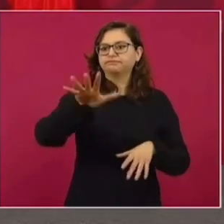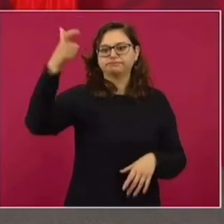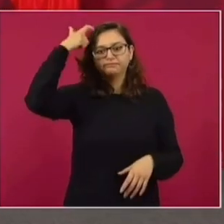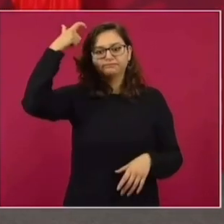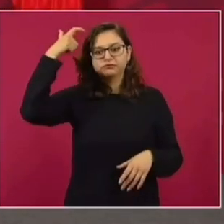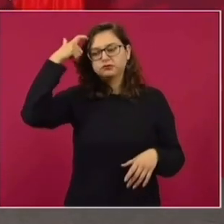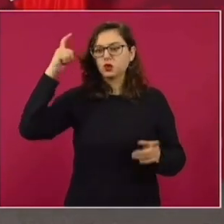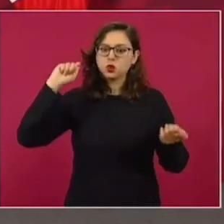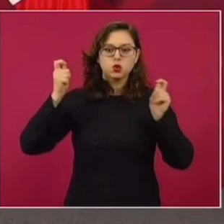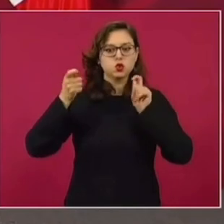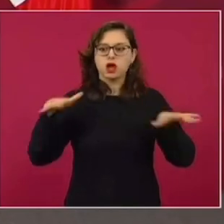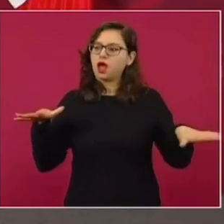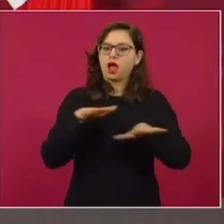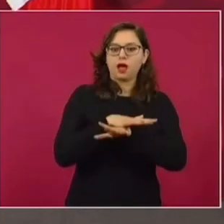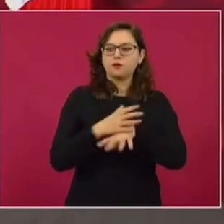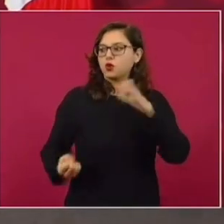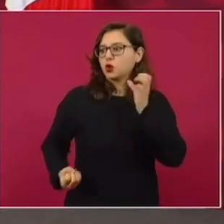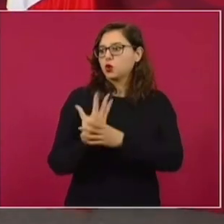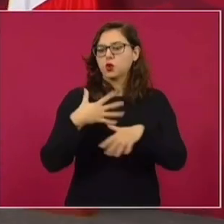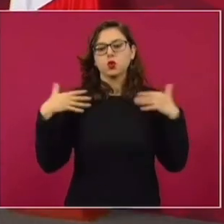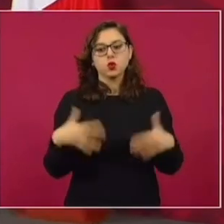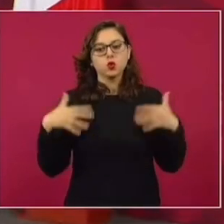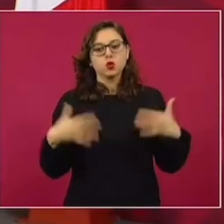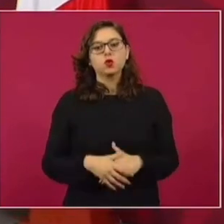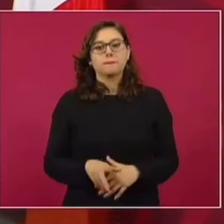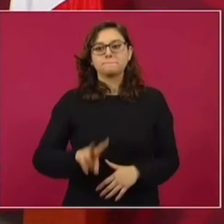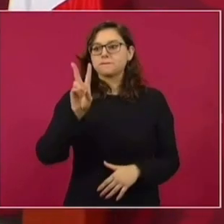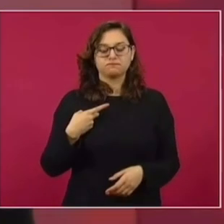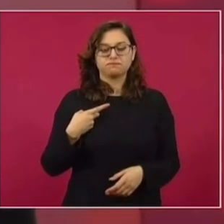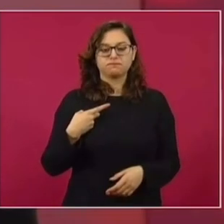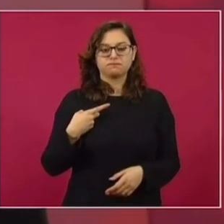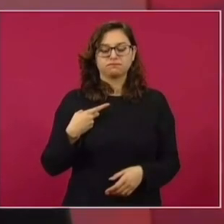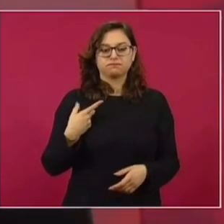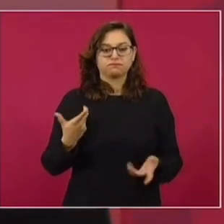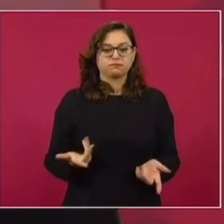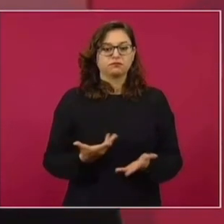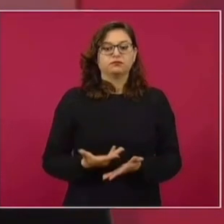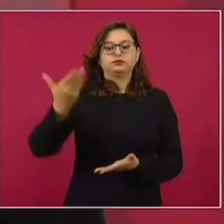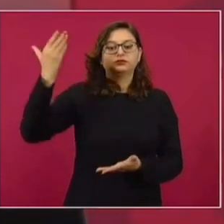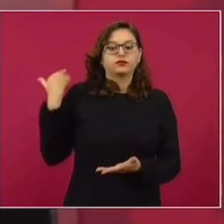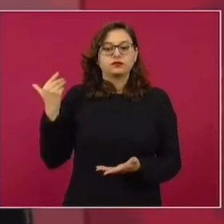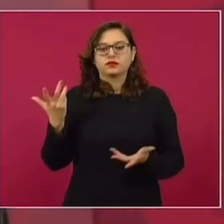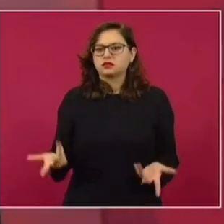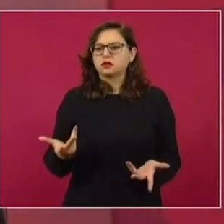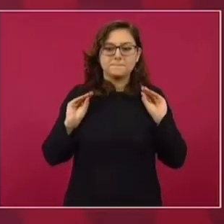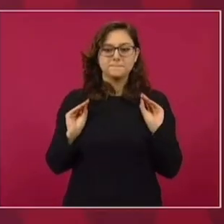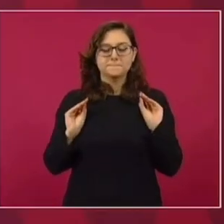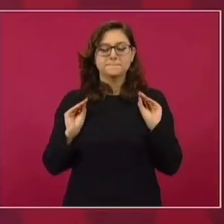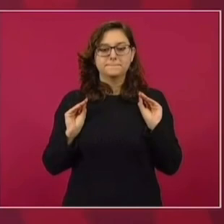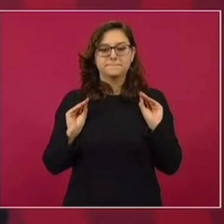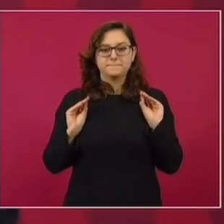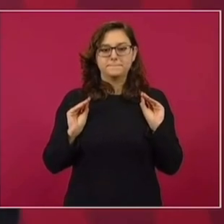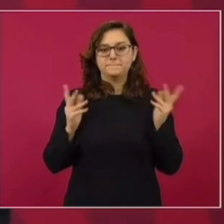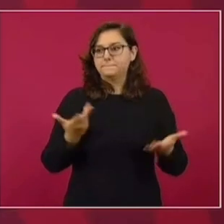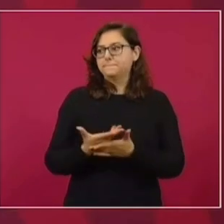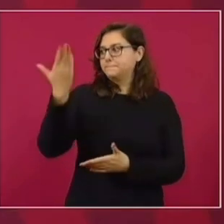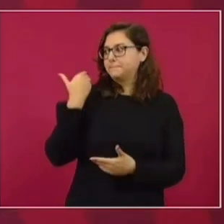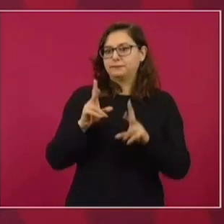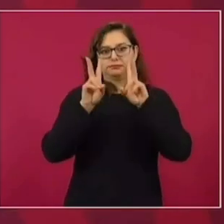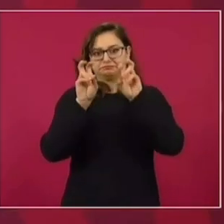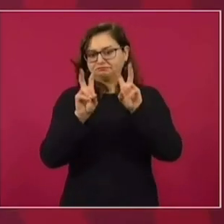nunca. El pueblo de México es de los más politizados del mundo. Antes no había polémicas sobre ningún